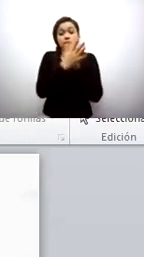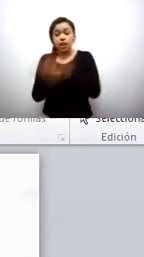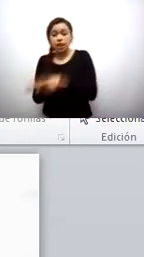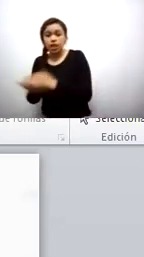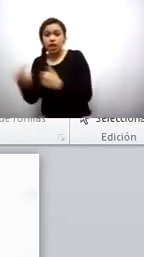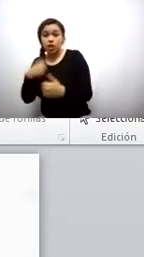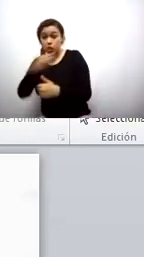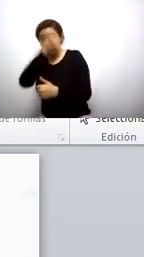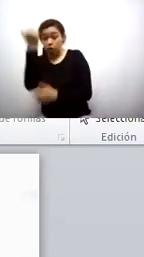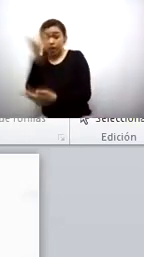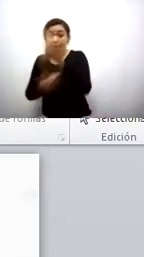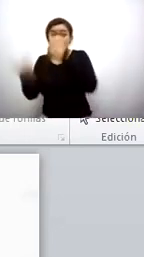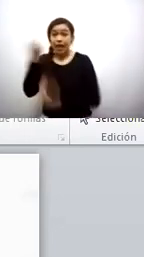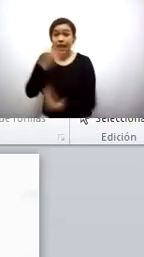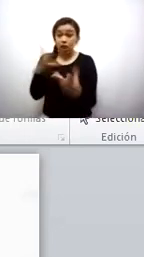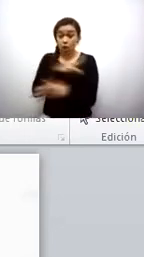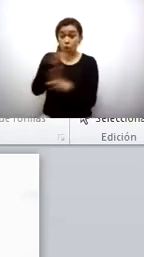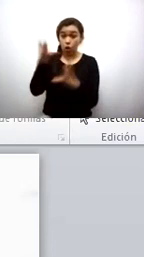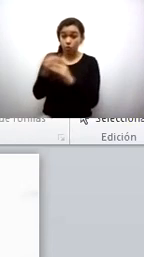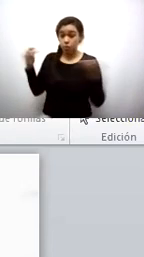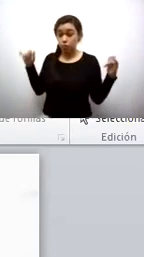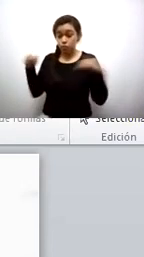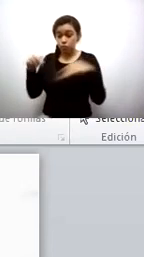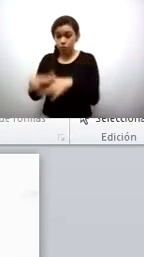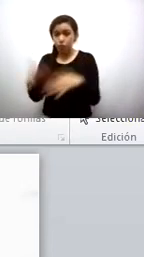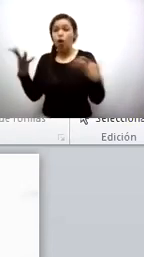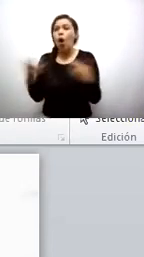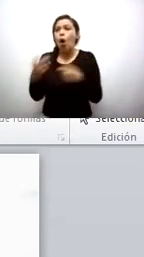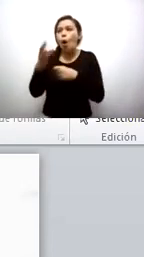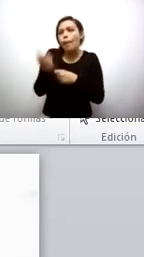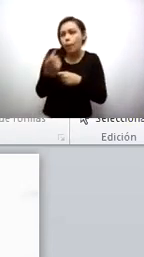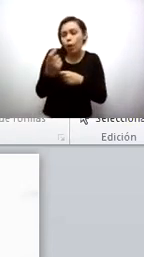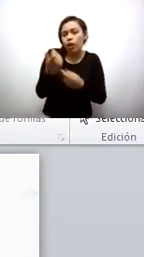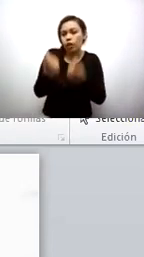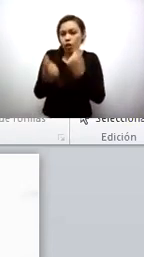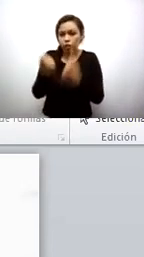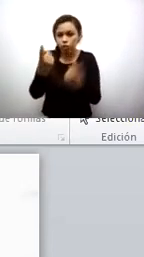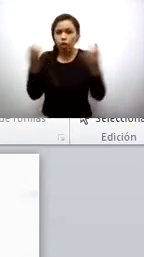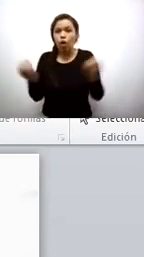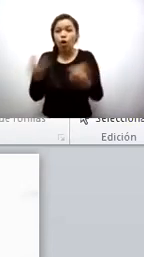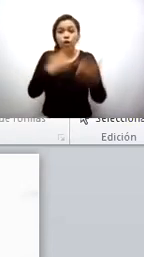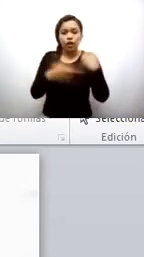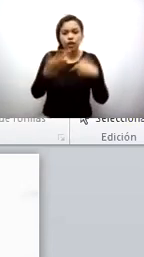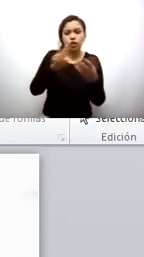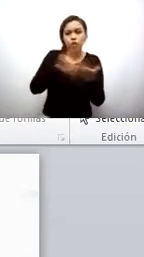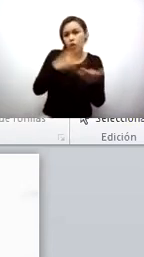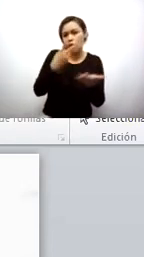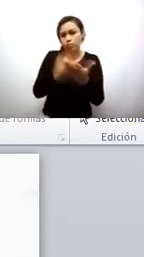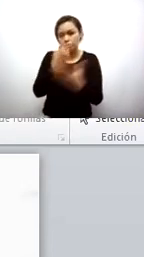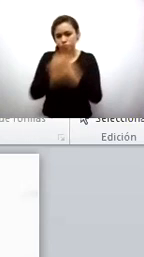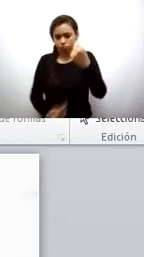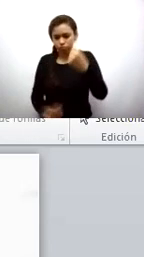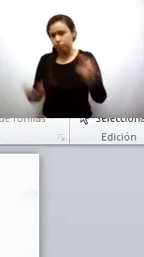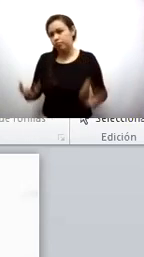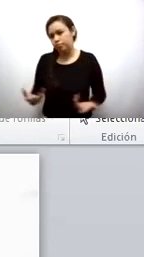un regreso totalmente presencial, si va a ser un regreso parcial o va a ser un regreso híbrido. Sin embargo, todo lo que